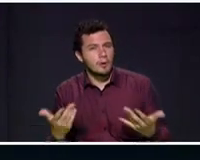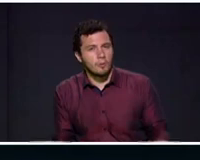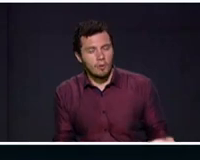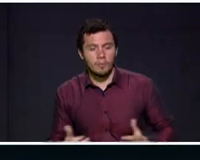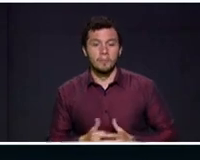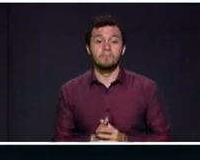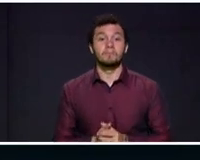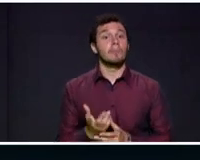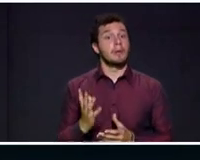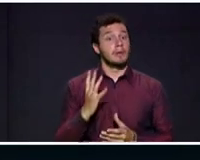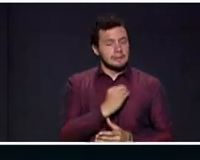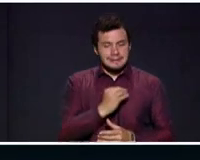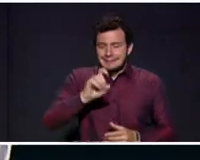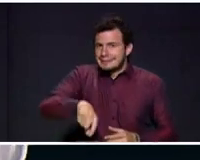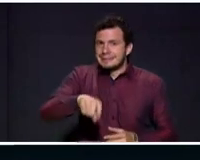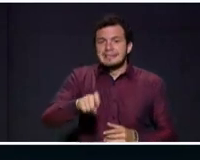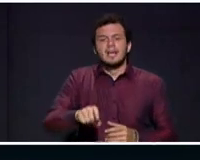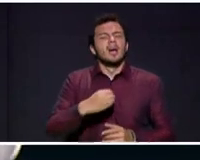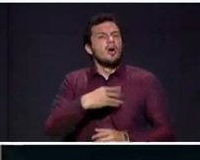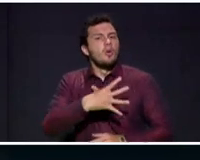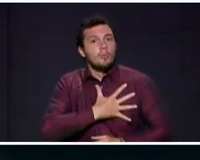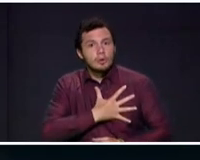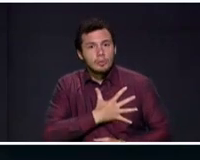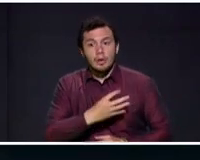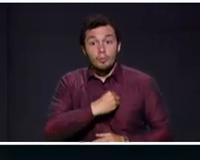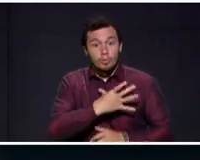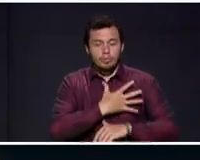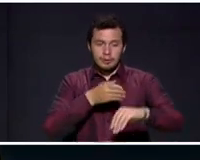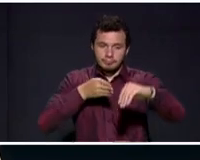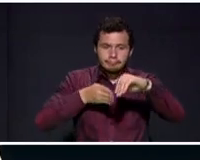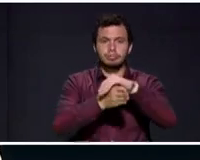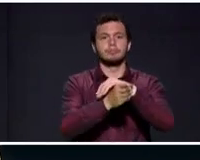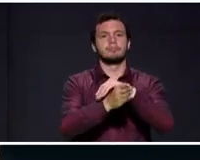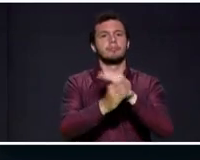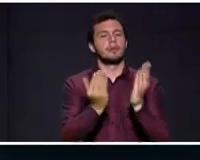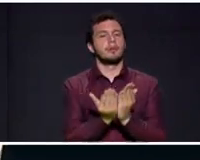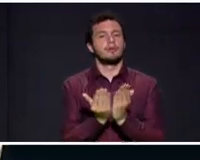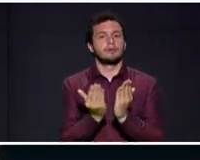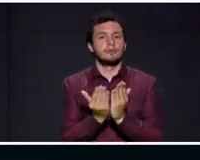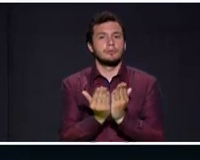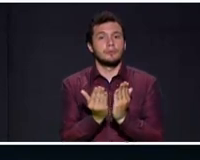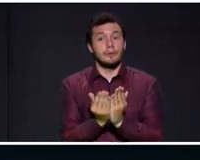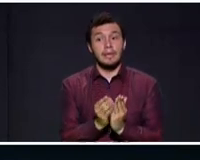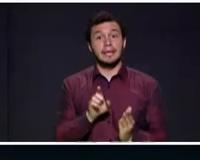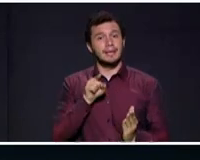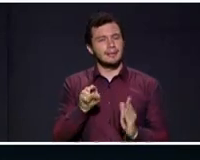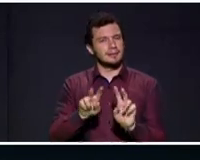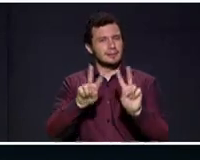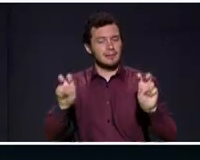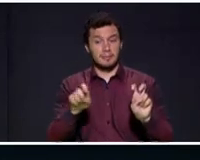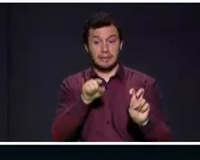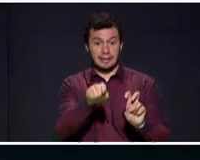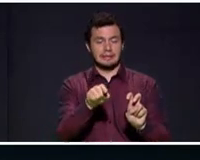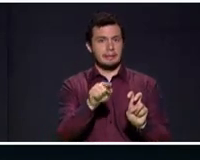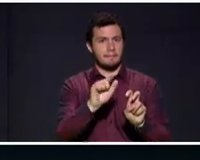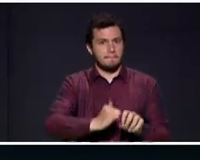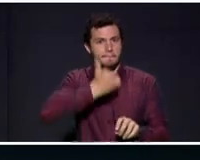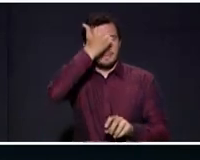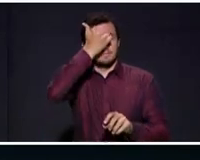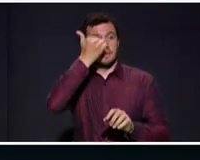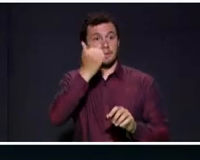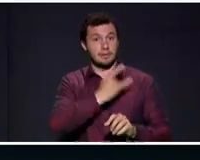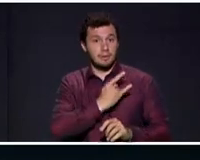apostarle a que haya oportunidad de acceso educativo eso nos ayudará también a que la esencia de la universidad que es docencia